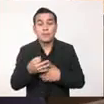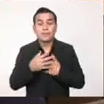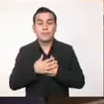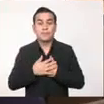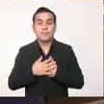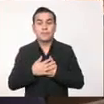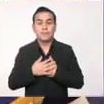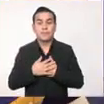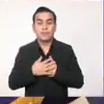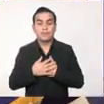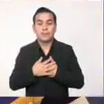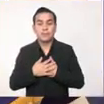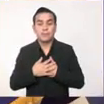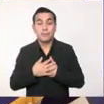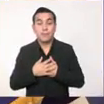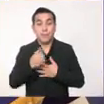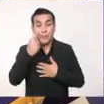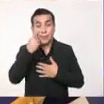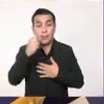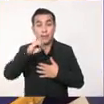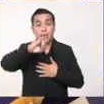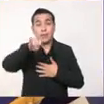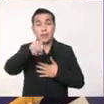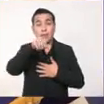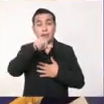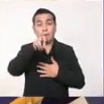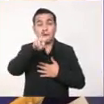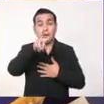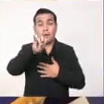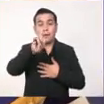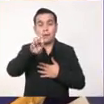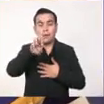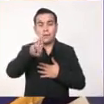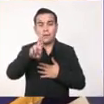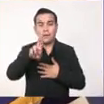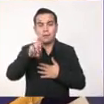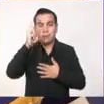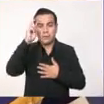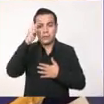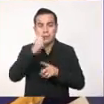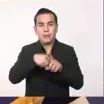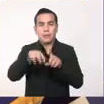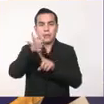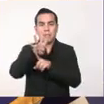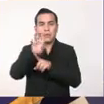sucedió. Ojo, que Javier se refiere a la sala como el